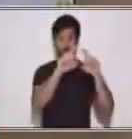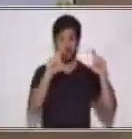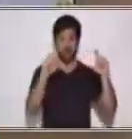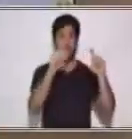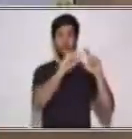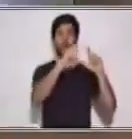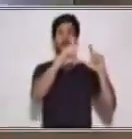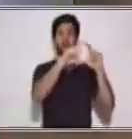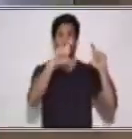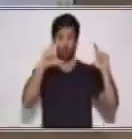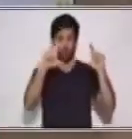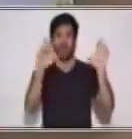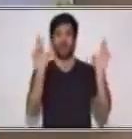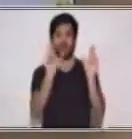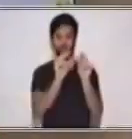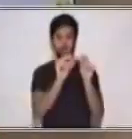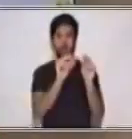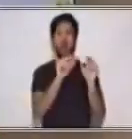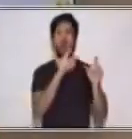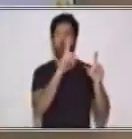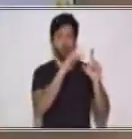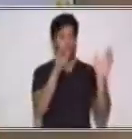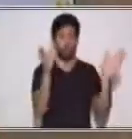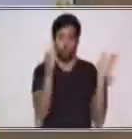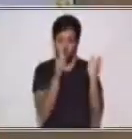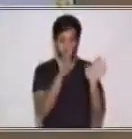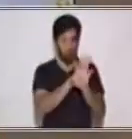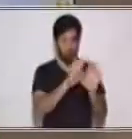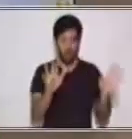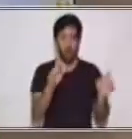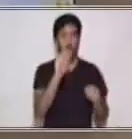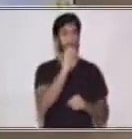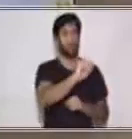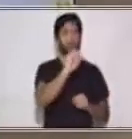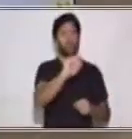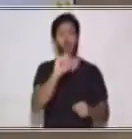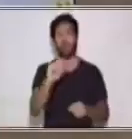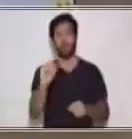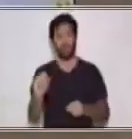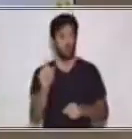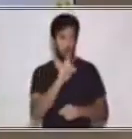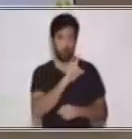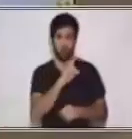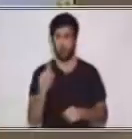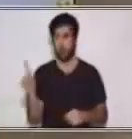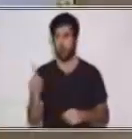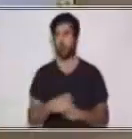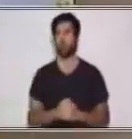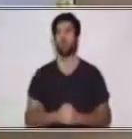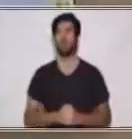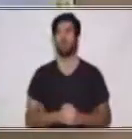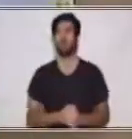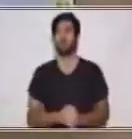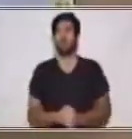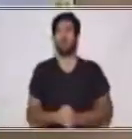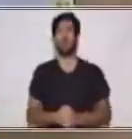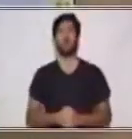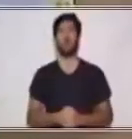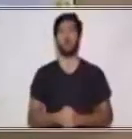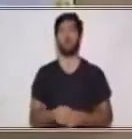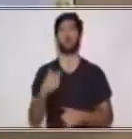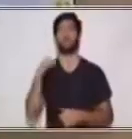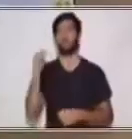colocar punto después de cada letra, sino solamente las mayúsculas. Aquí hay